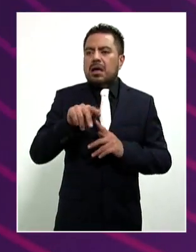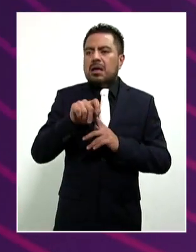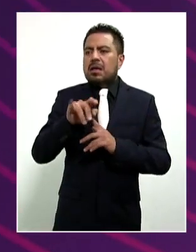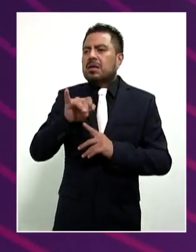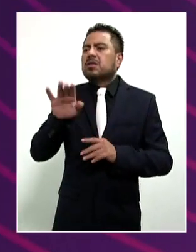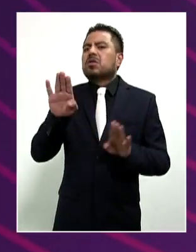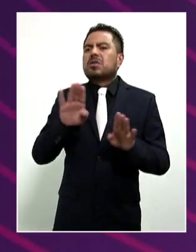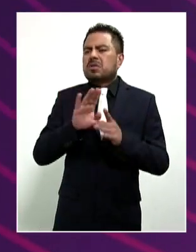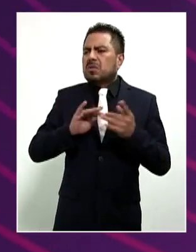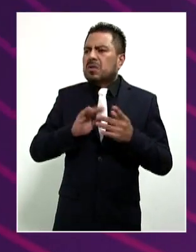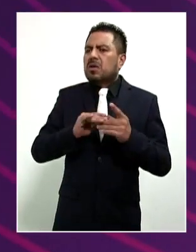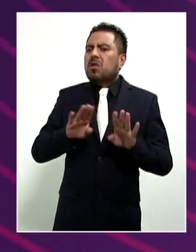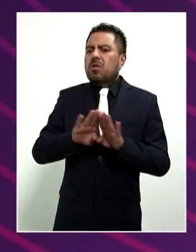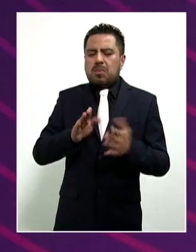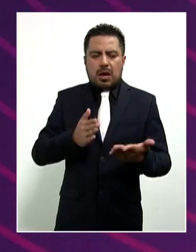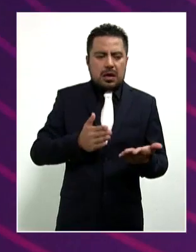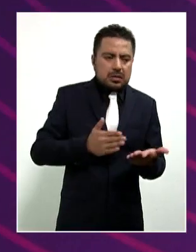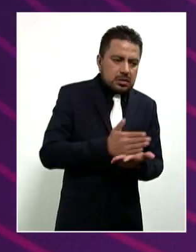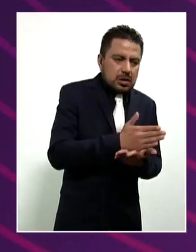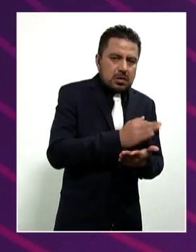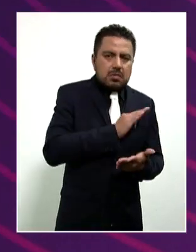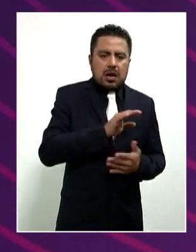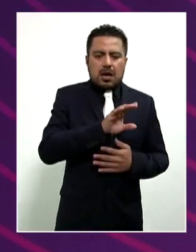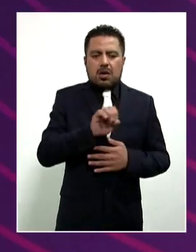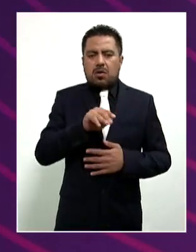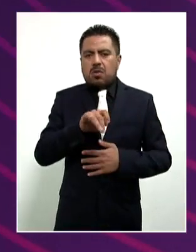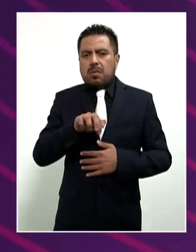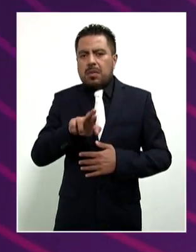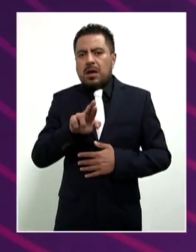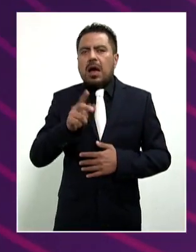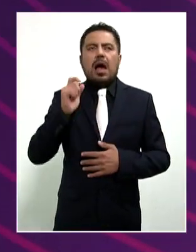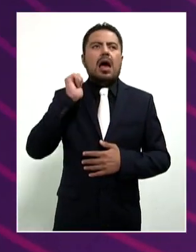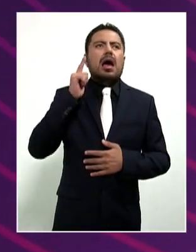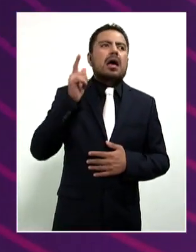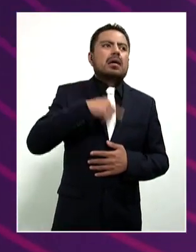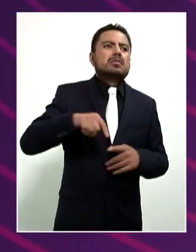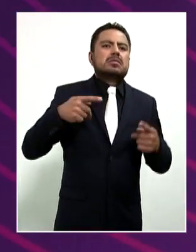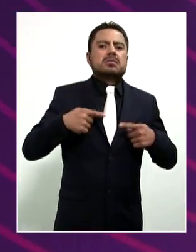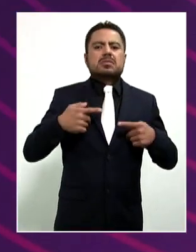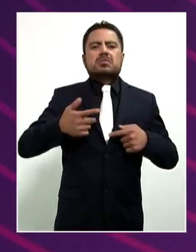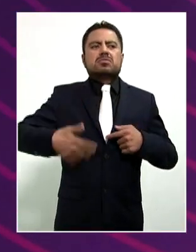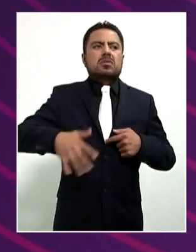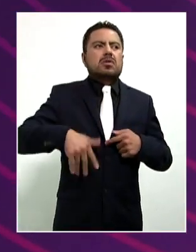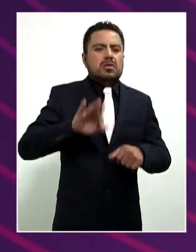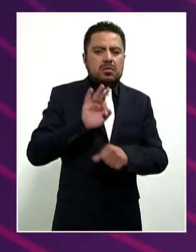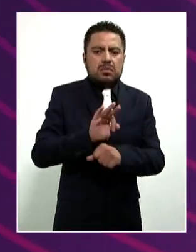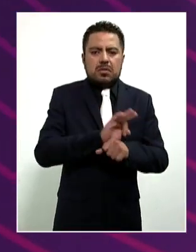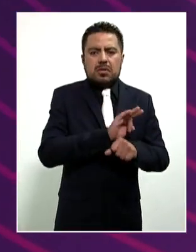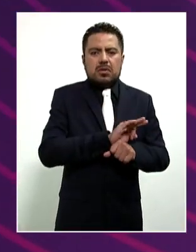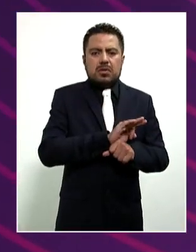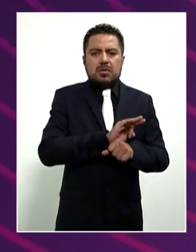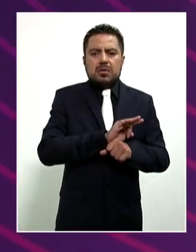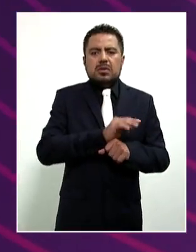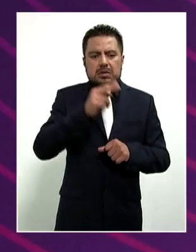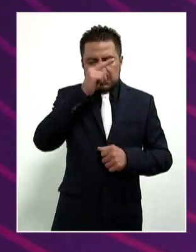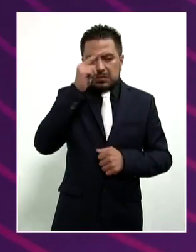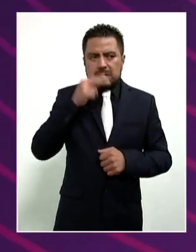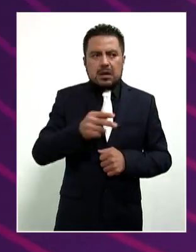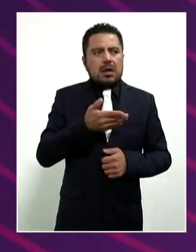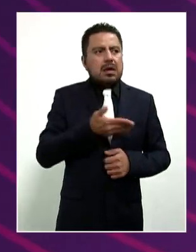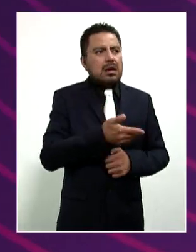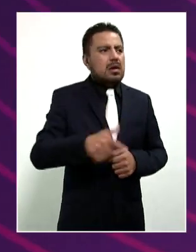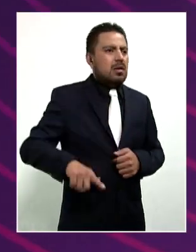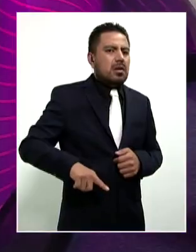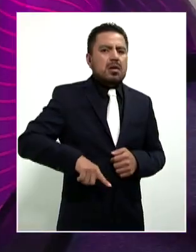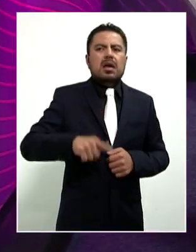accede una persona a la Comar, ¿no? Alguien que está buscando la protección del Estado mexicano, cómo se llega a la Comar y qué están